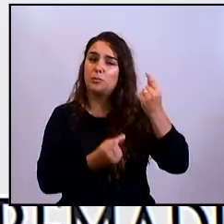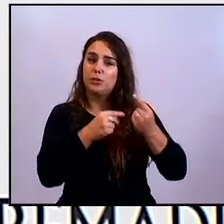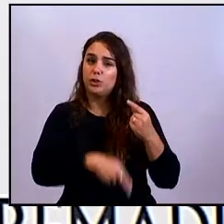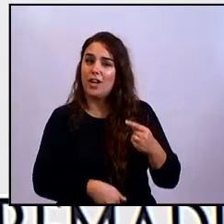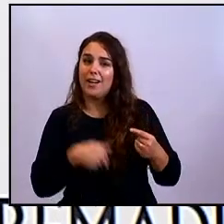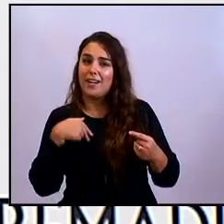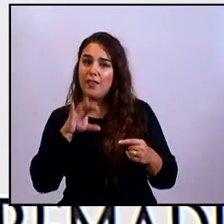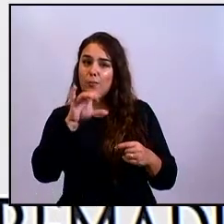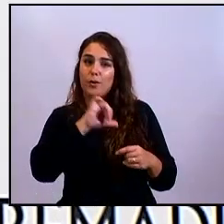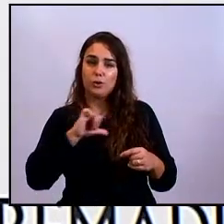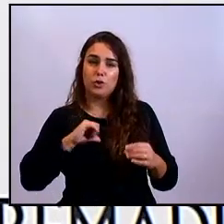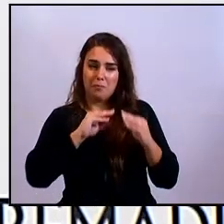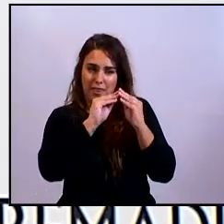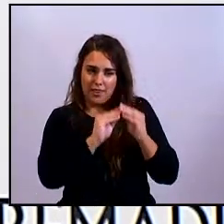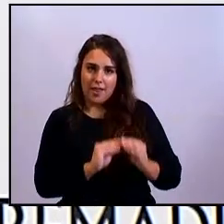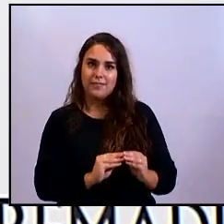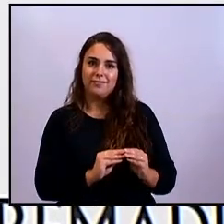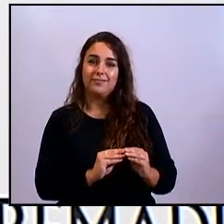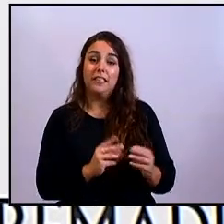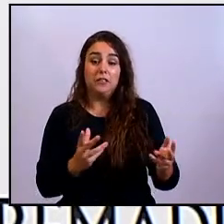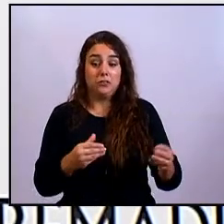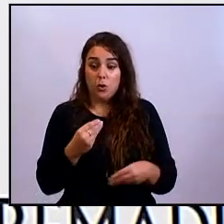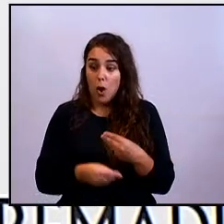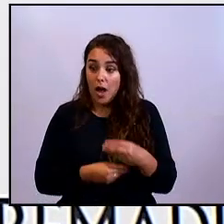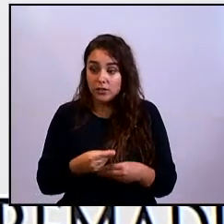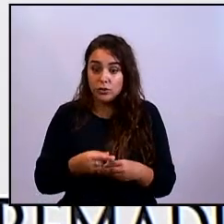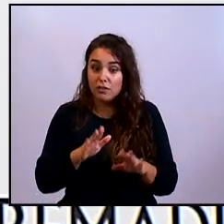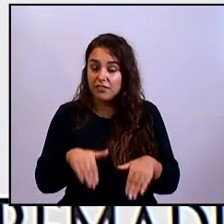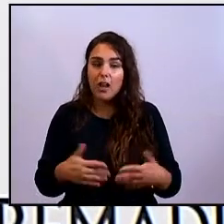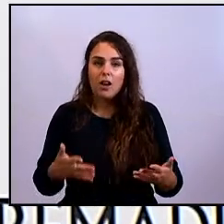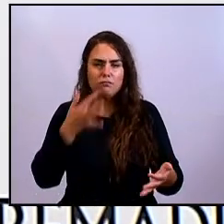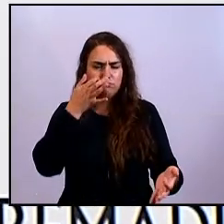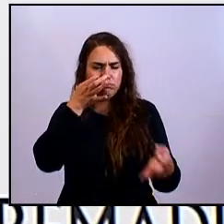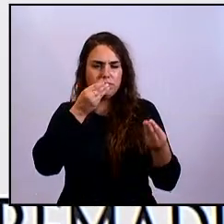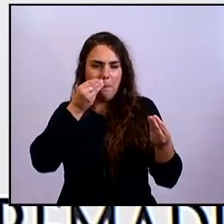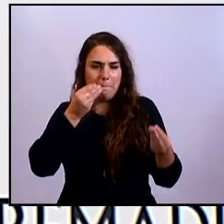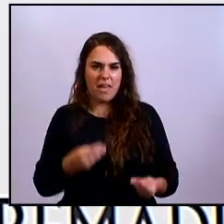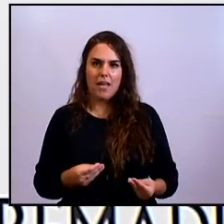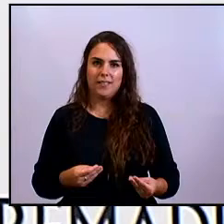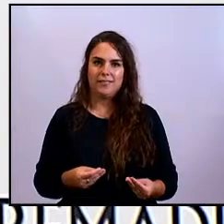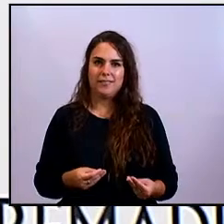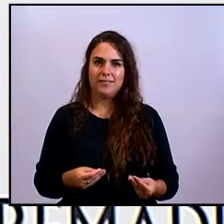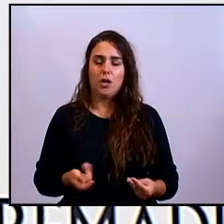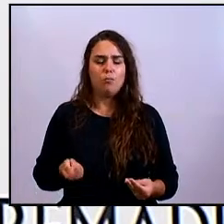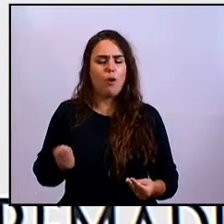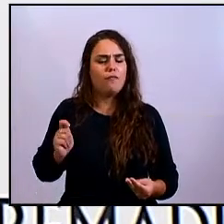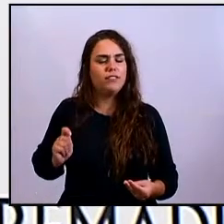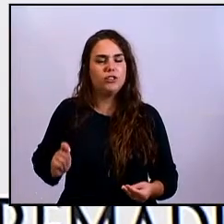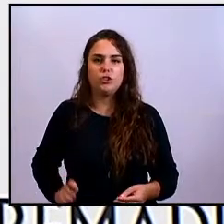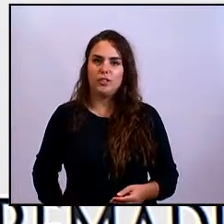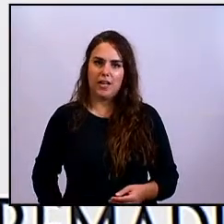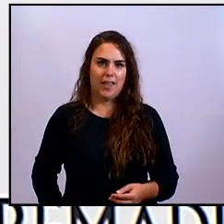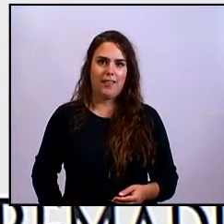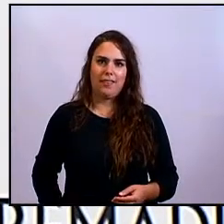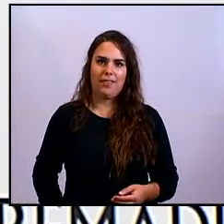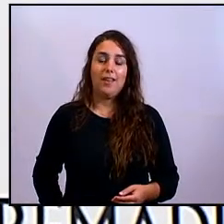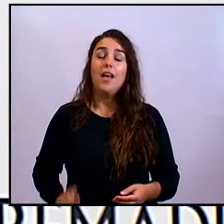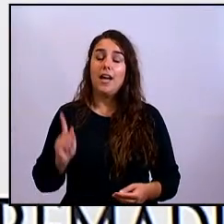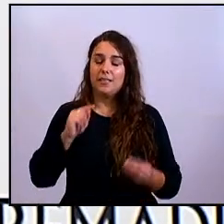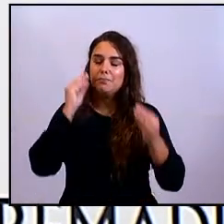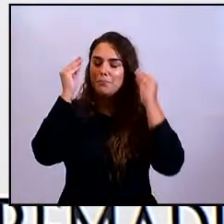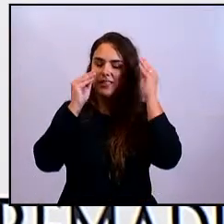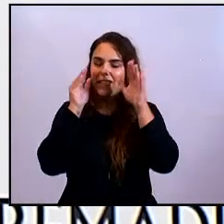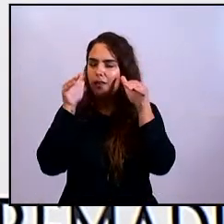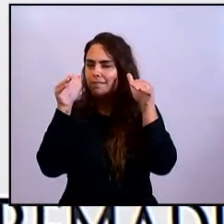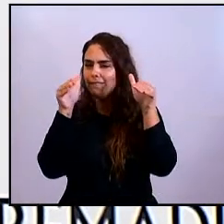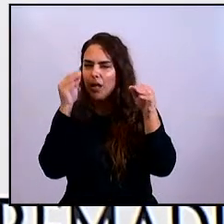nuestra comunidad autónoma y que lo ha hecho, desde luego, con todo el rigor, con toda la profesionalidad y también pensando siempre y